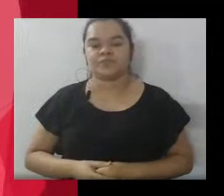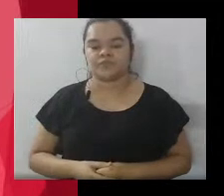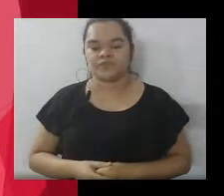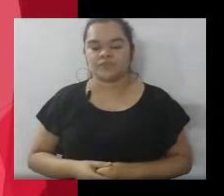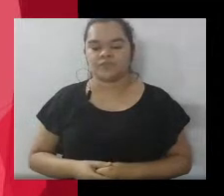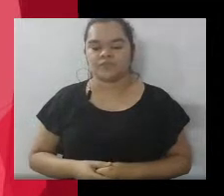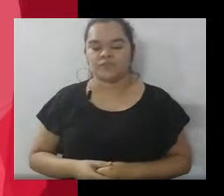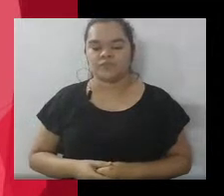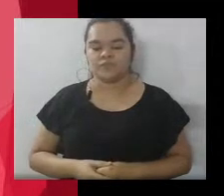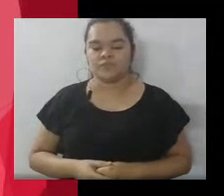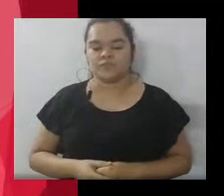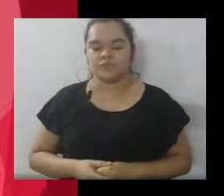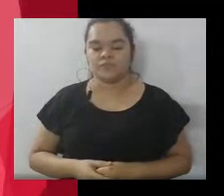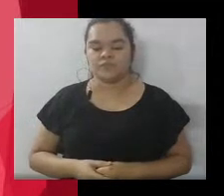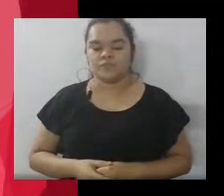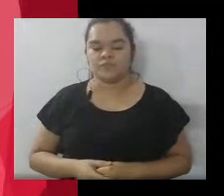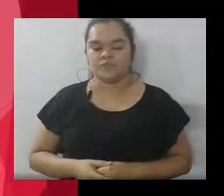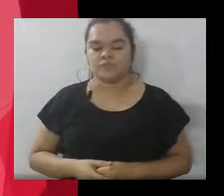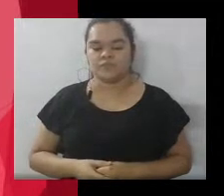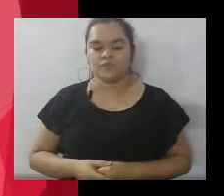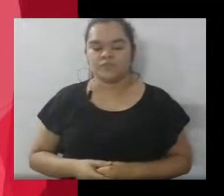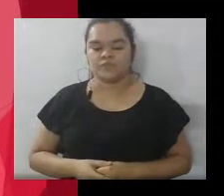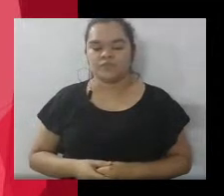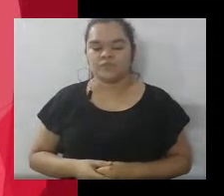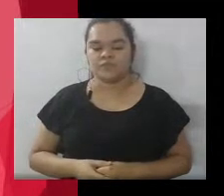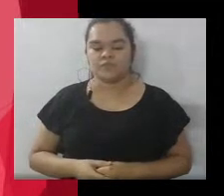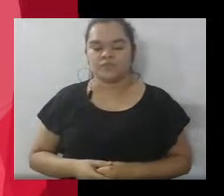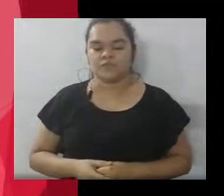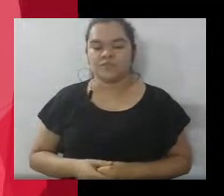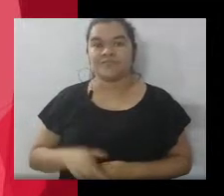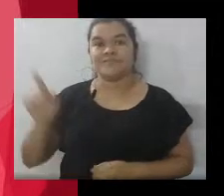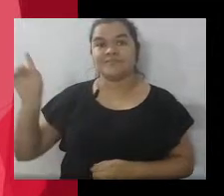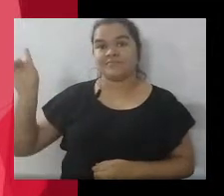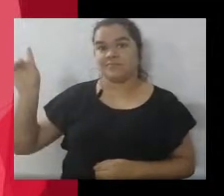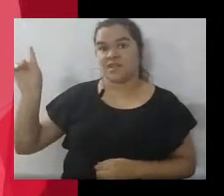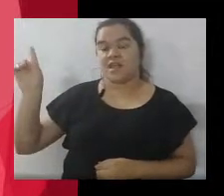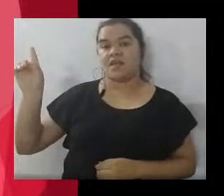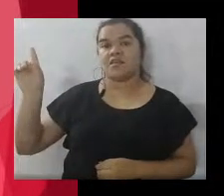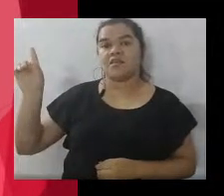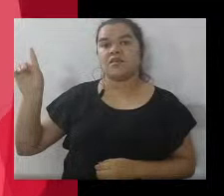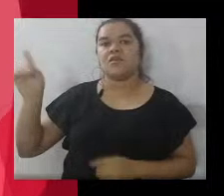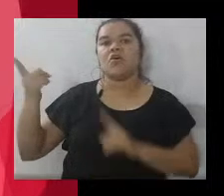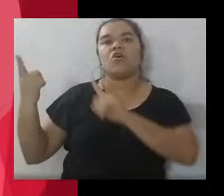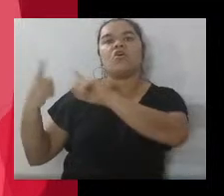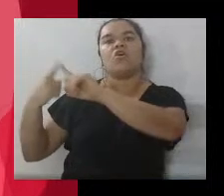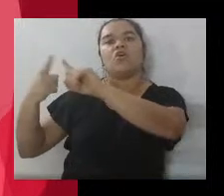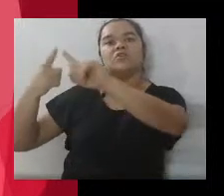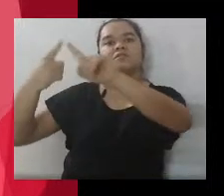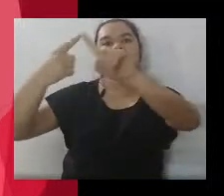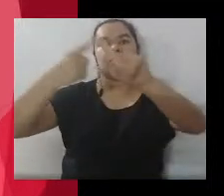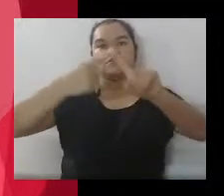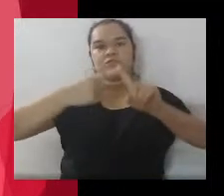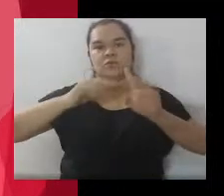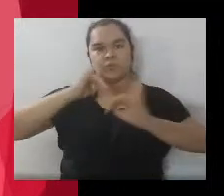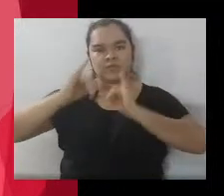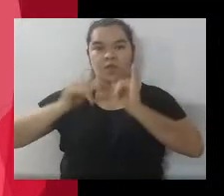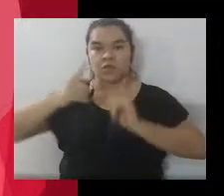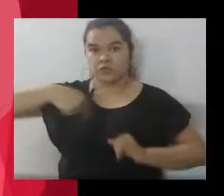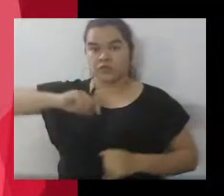Acá les muestro un poco de lo que es nuestras redes. Como estudiantes de Ingeniería en